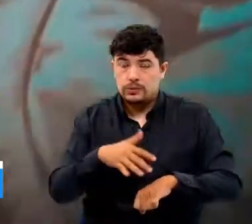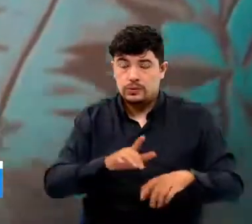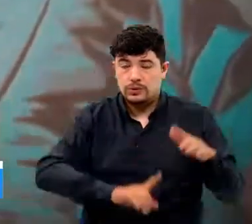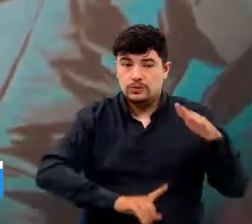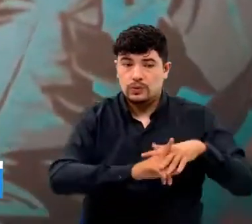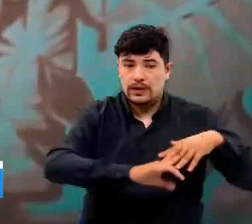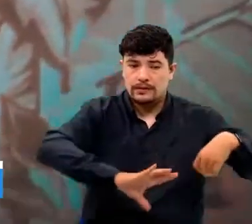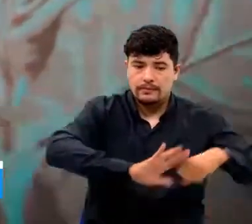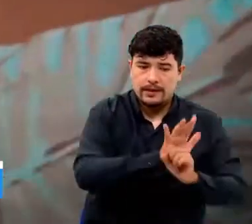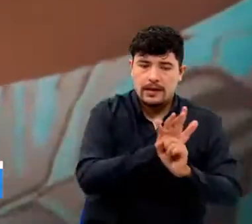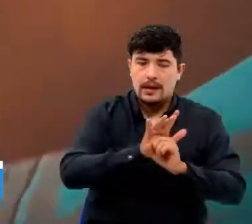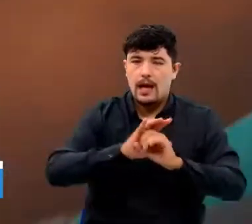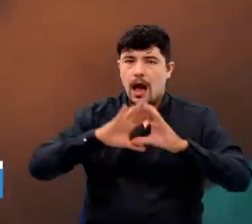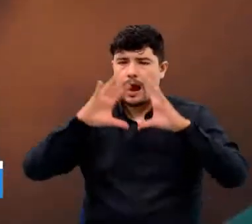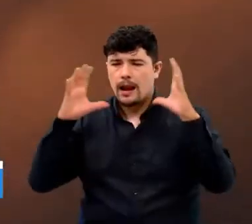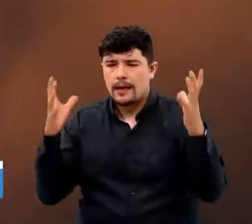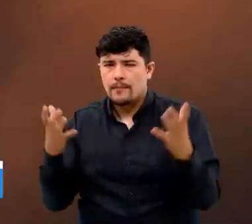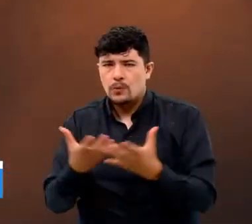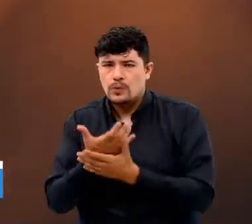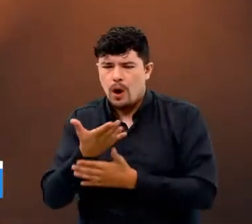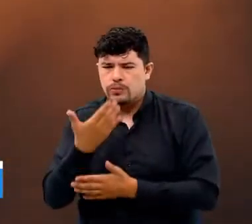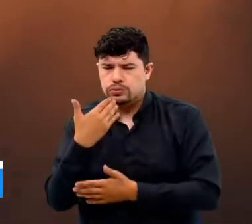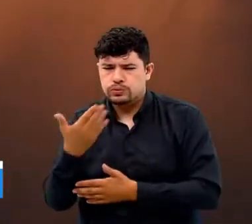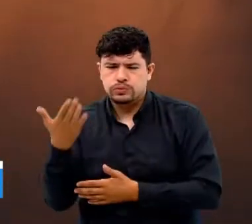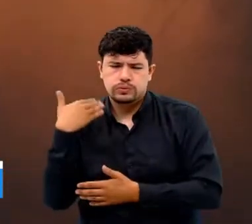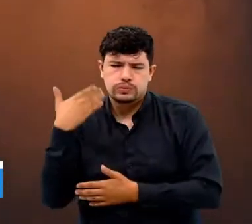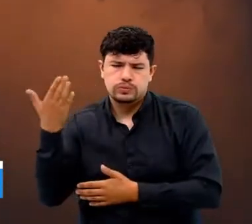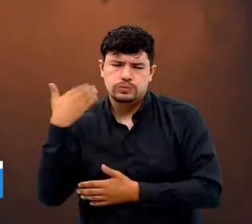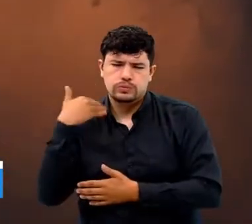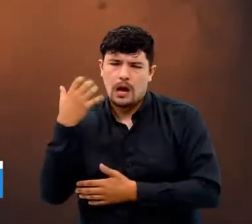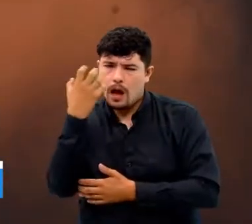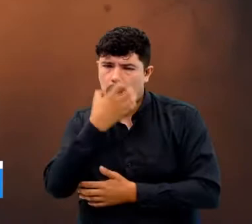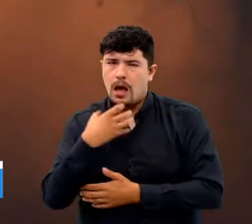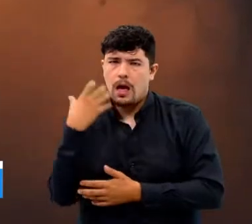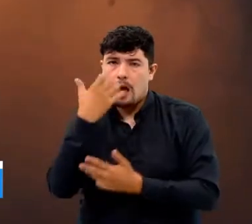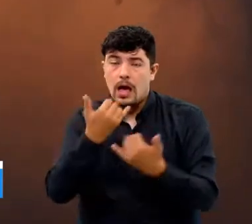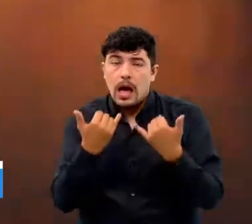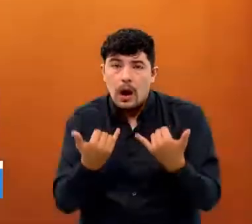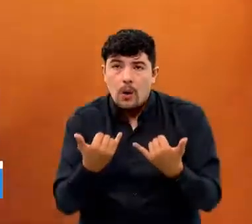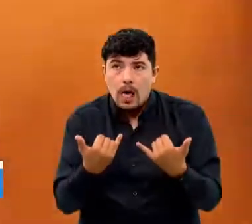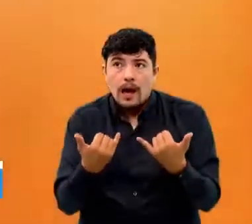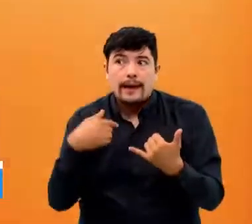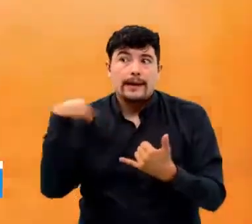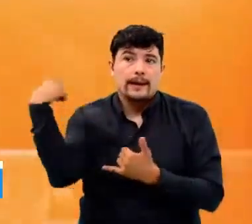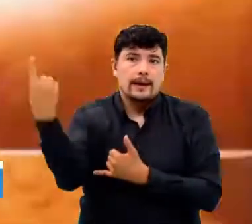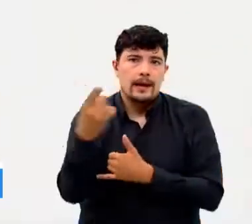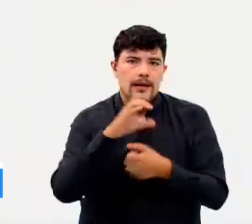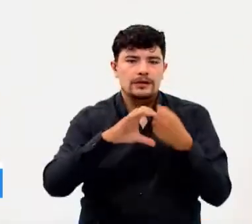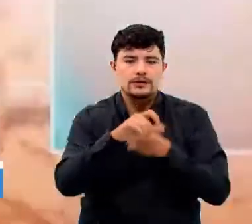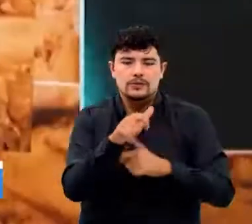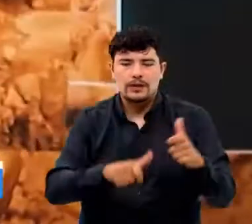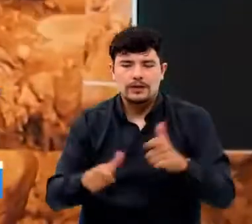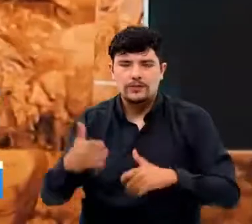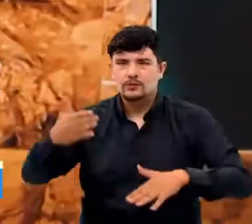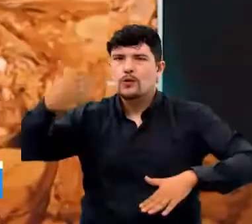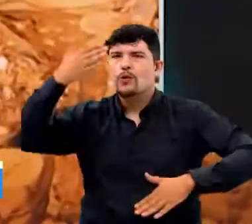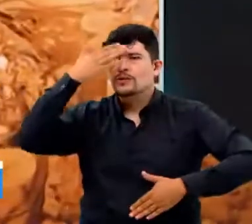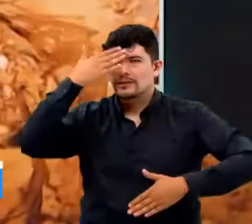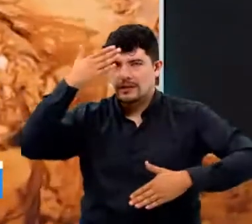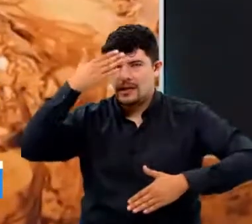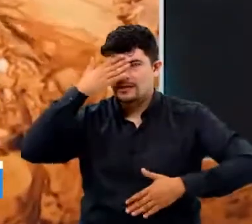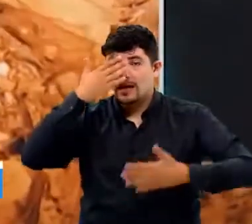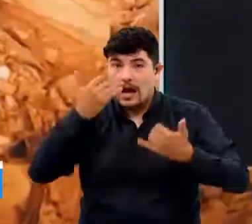pandemia, calentamiento global, se ha generado o se está generando una gran conciencia global. Y pues estamos en